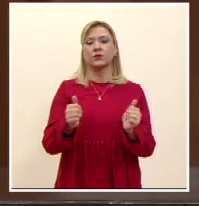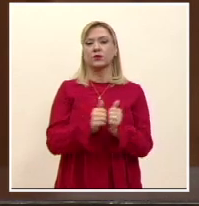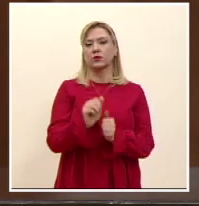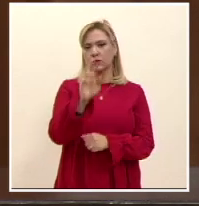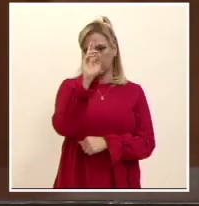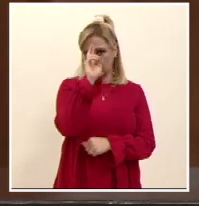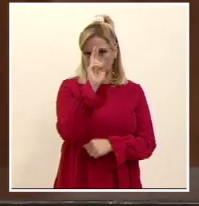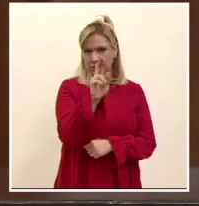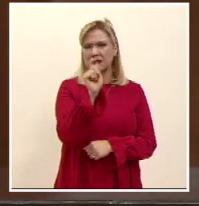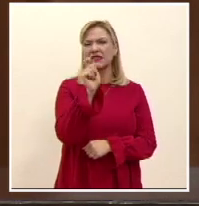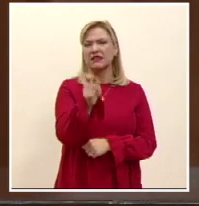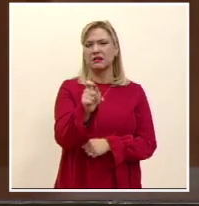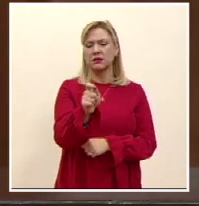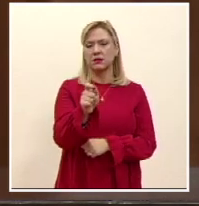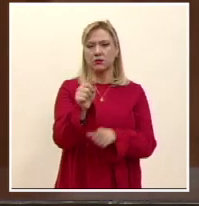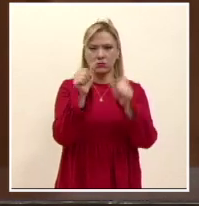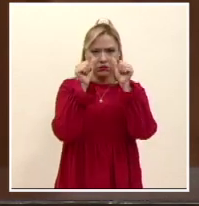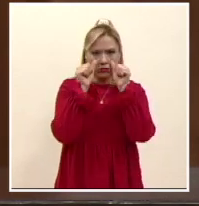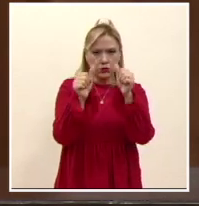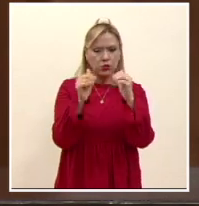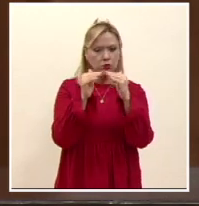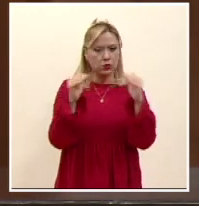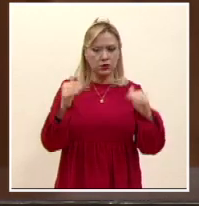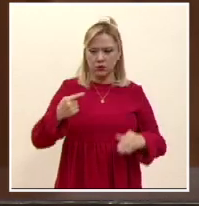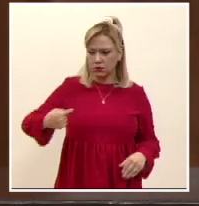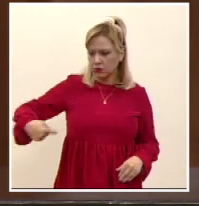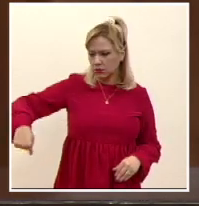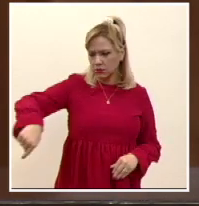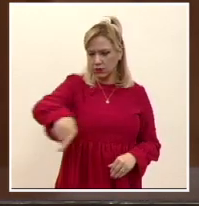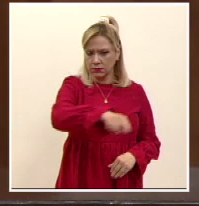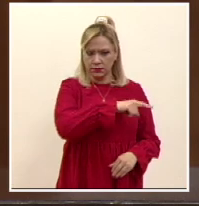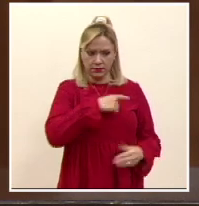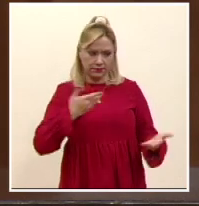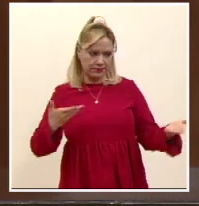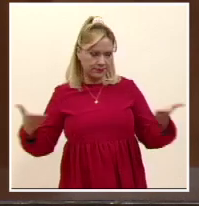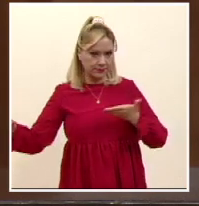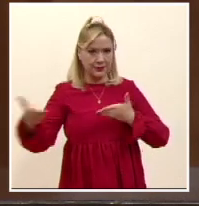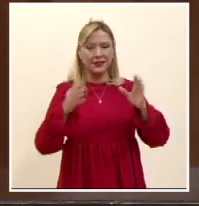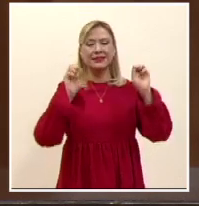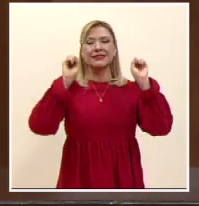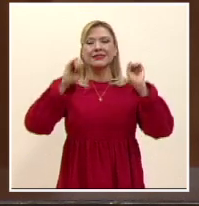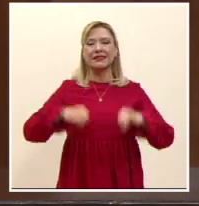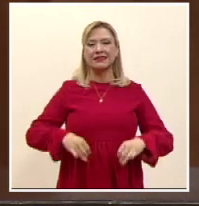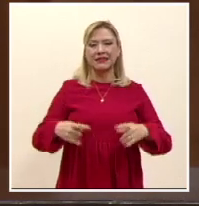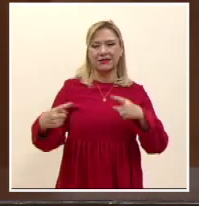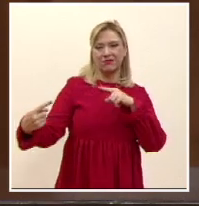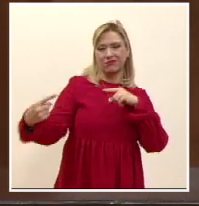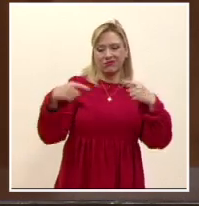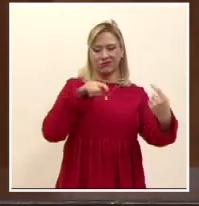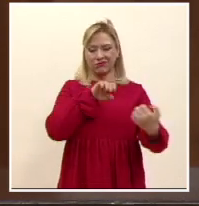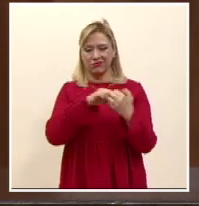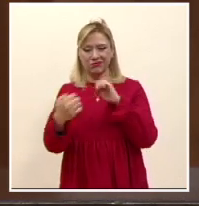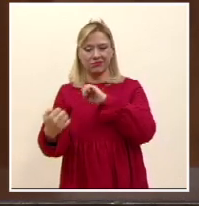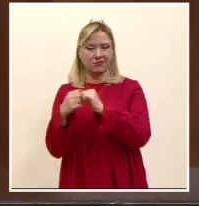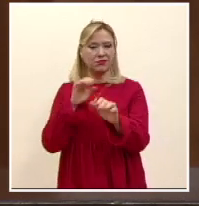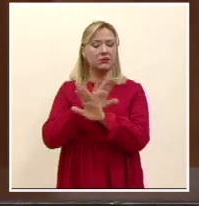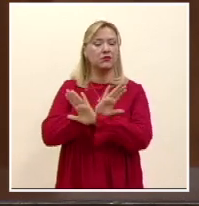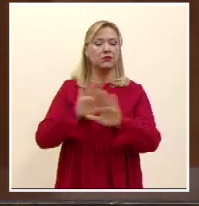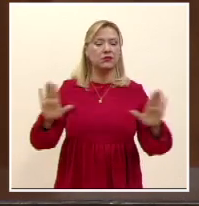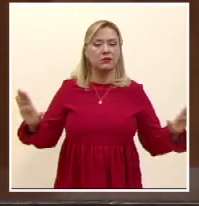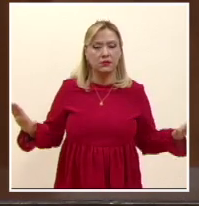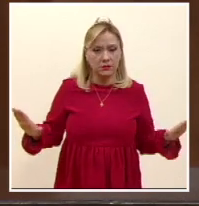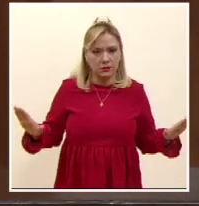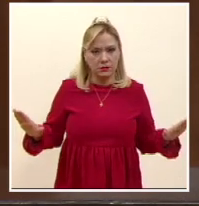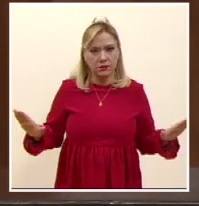la igualdad de trato entre nosotros, sin separaciones ni discordias, honrando